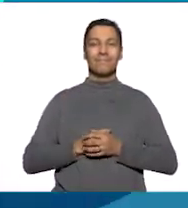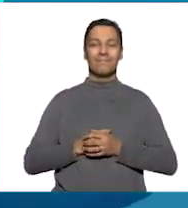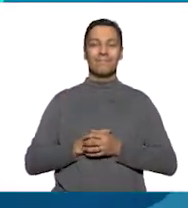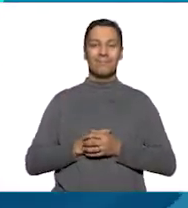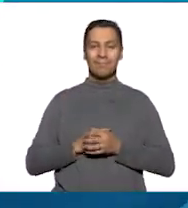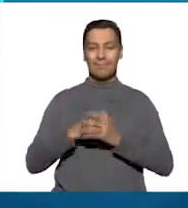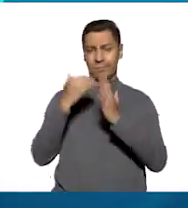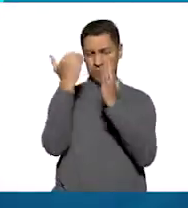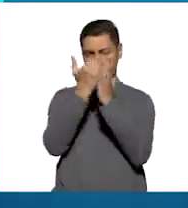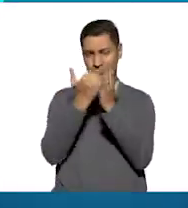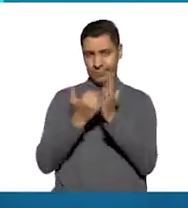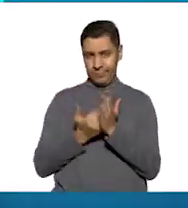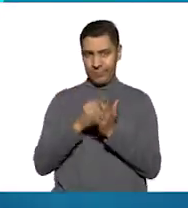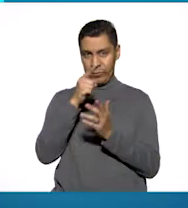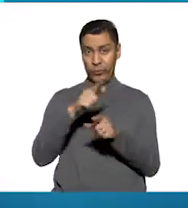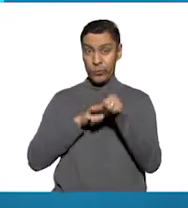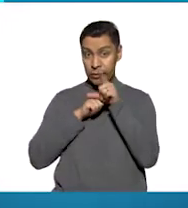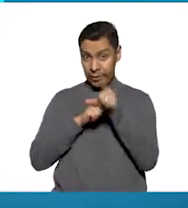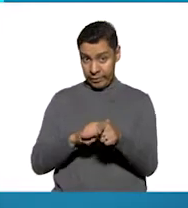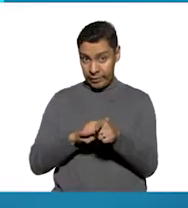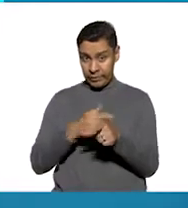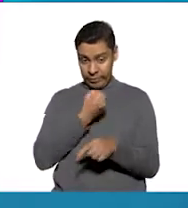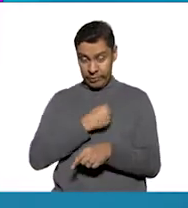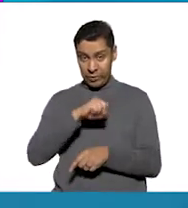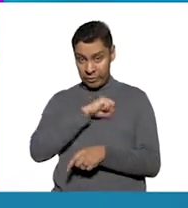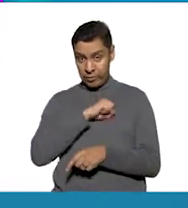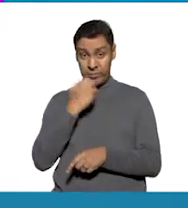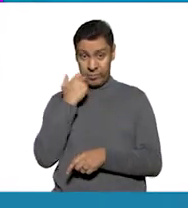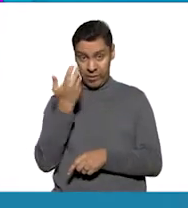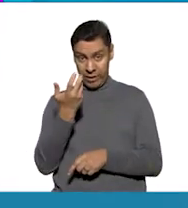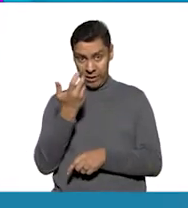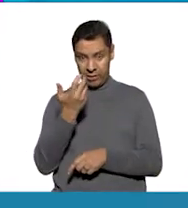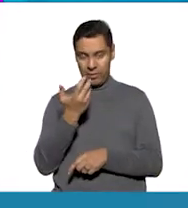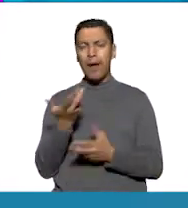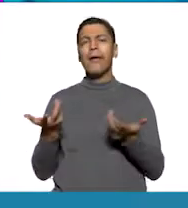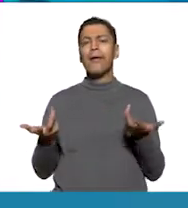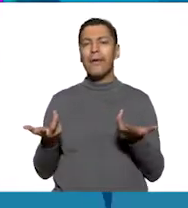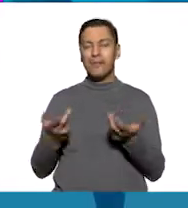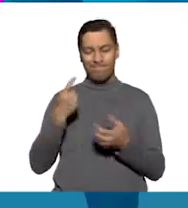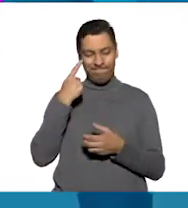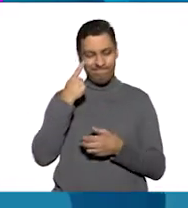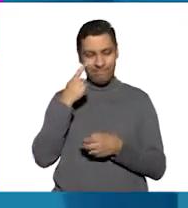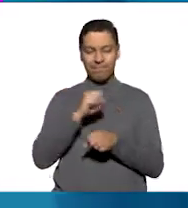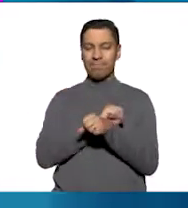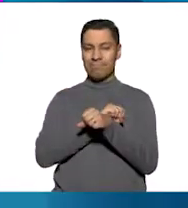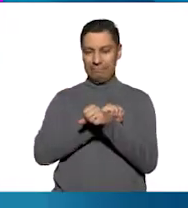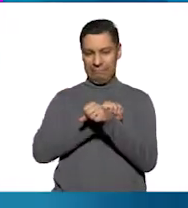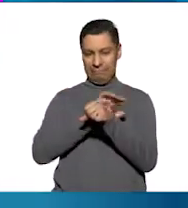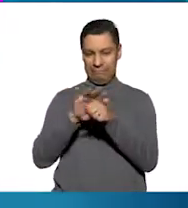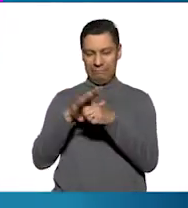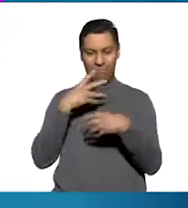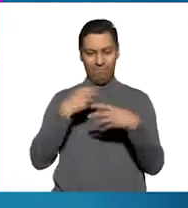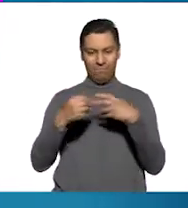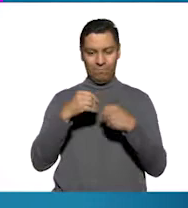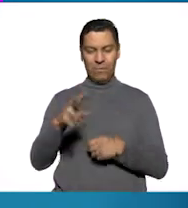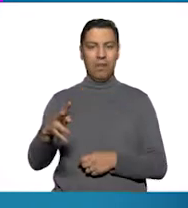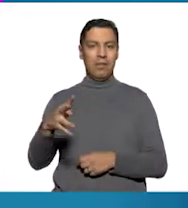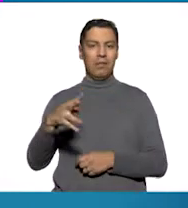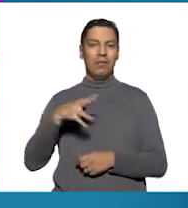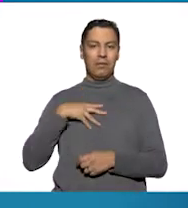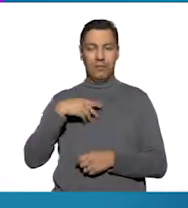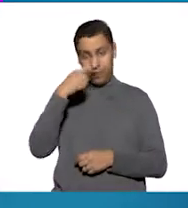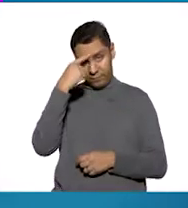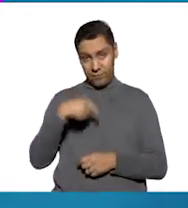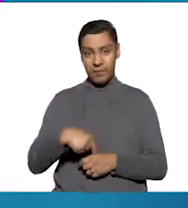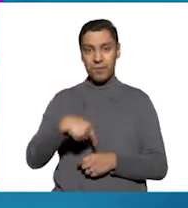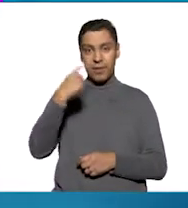Buenas prácticas para seguir adelante. Como todos sabemos, la COVID-19 es una enfermedad que se contagia muy fácilmente entre las